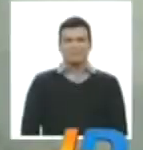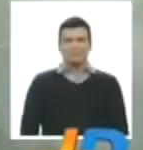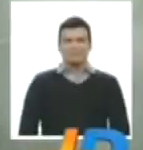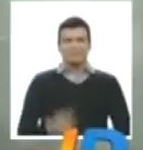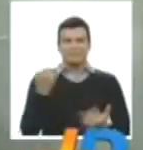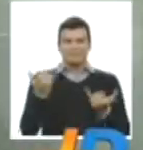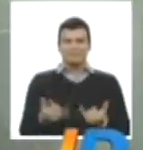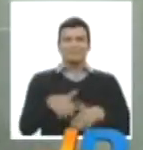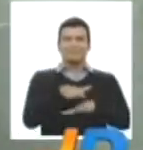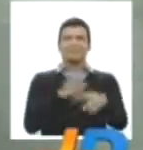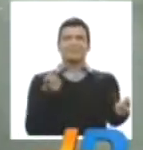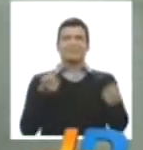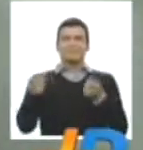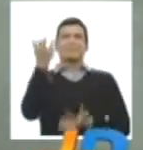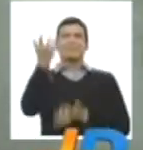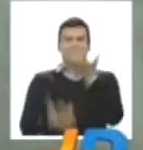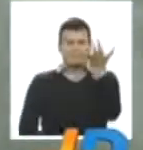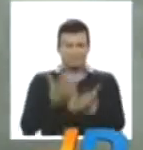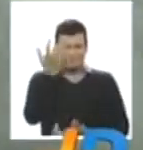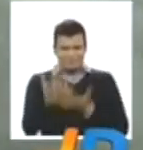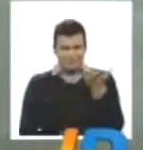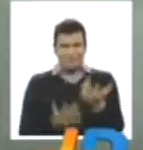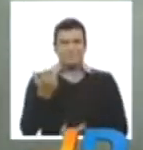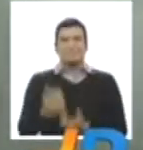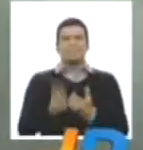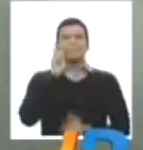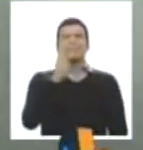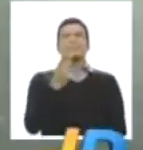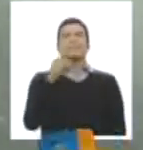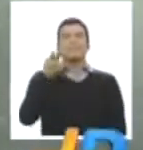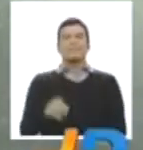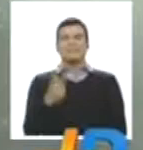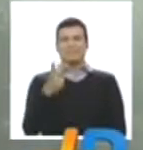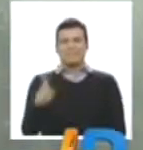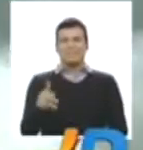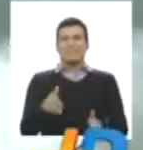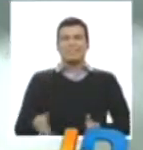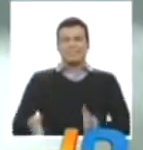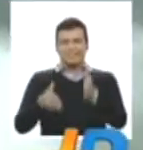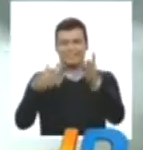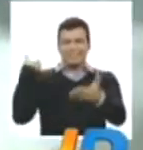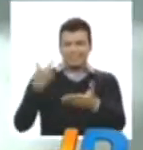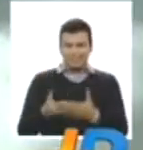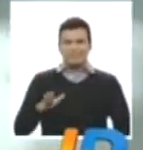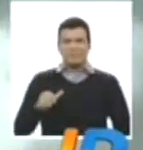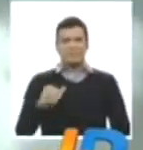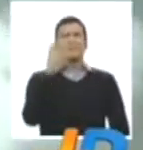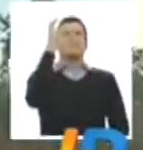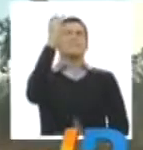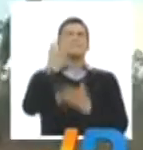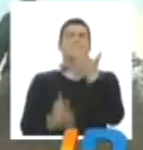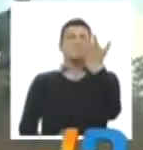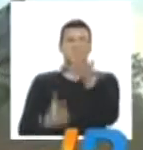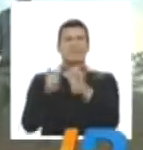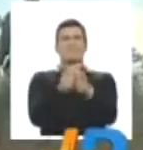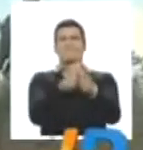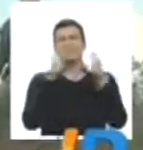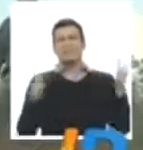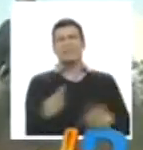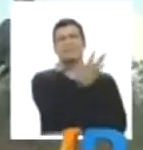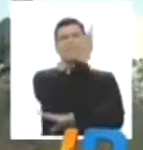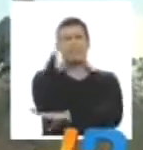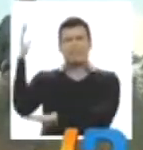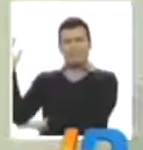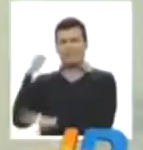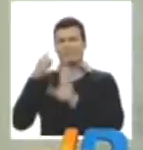Esta tarde fue controlado el incendio forestal que se registró en el kilómetro 12 de la vía al mar y que consumió más de 20 hectáreas de bosques y